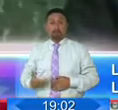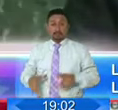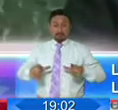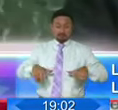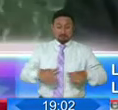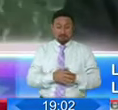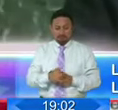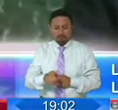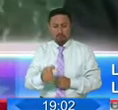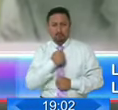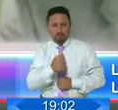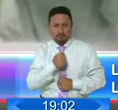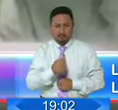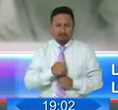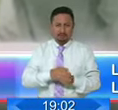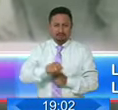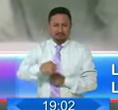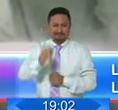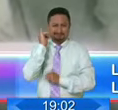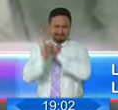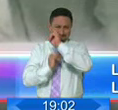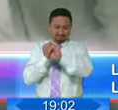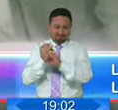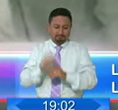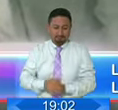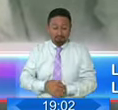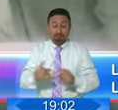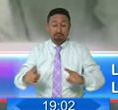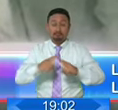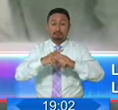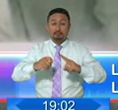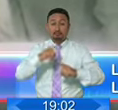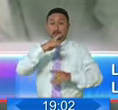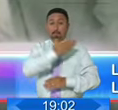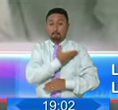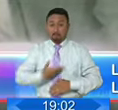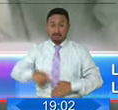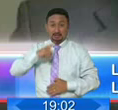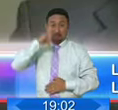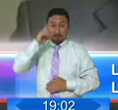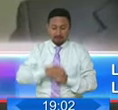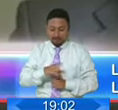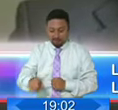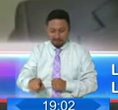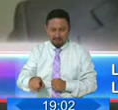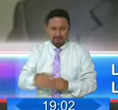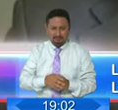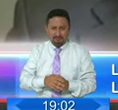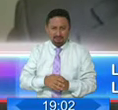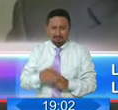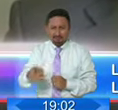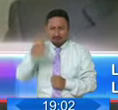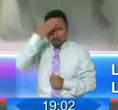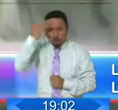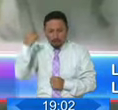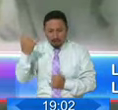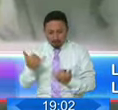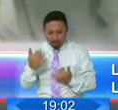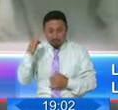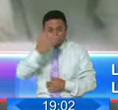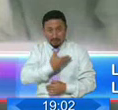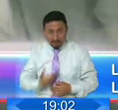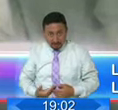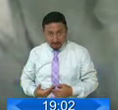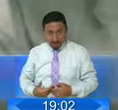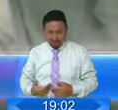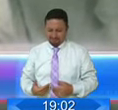internacional, había asegurado que al parecer al expresidente Correa se le había olvidado que ya no es más el presidente de Ecuador. Parece que ocurre